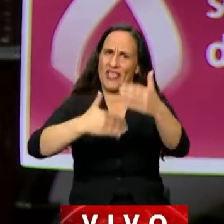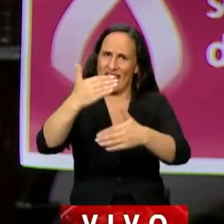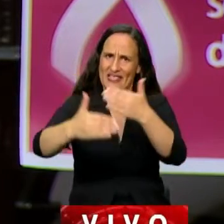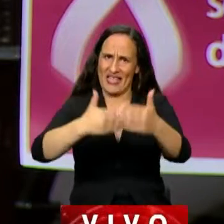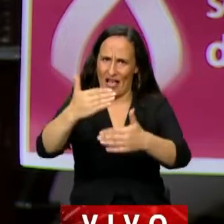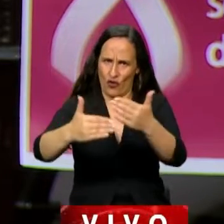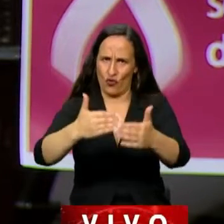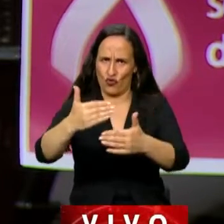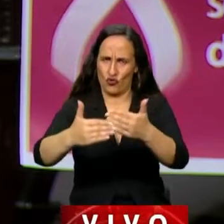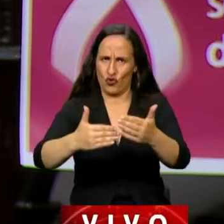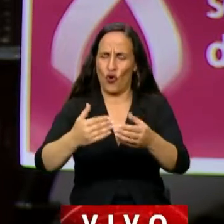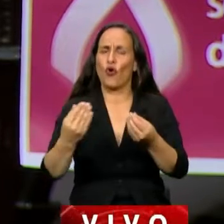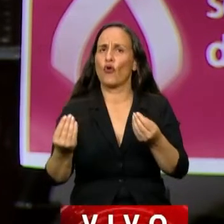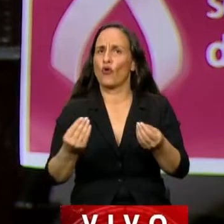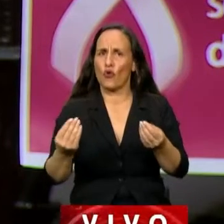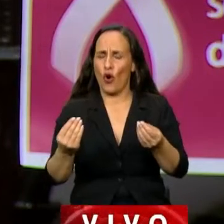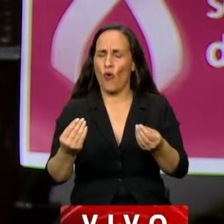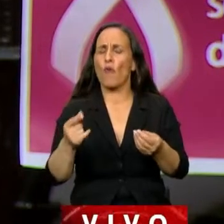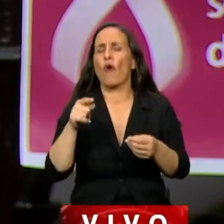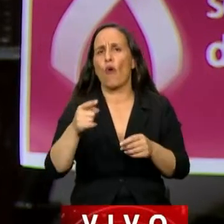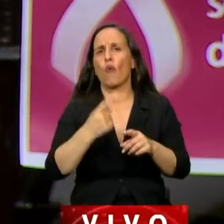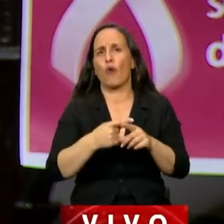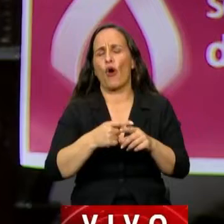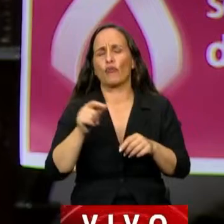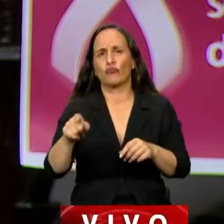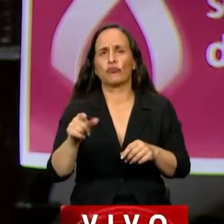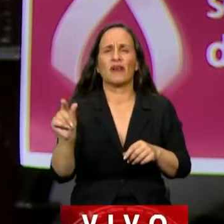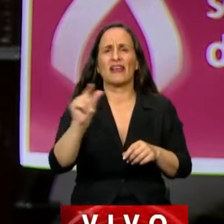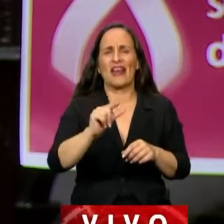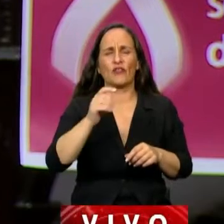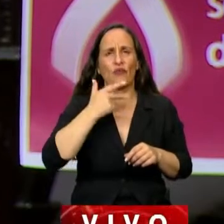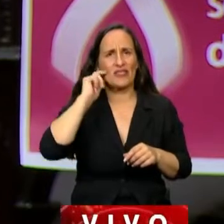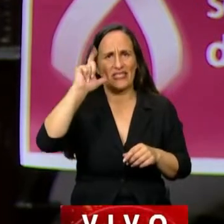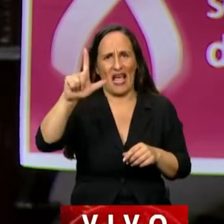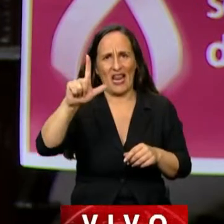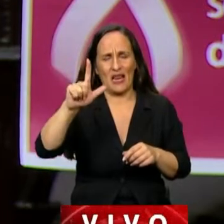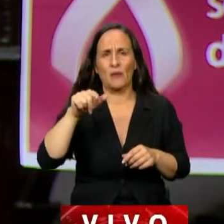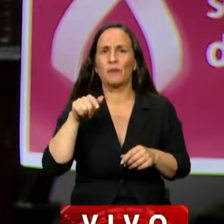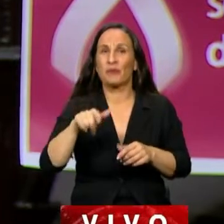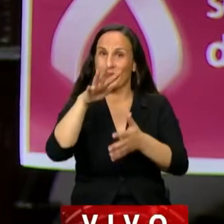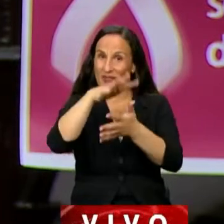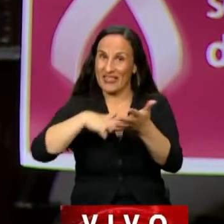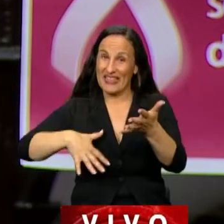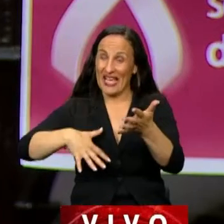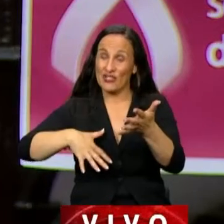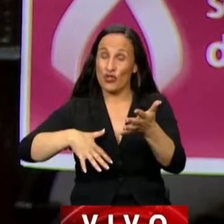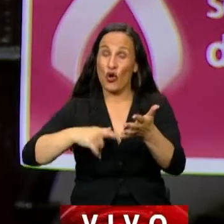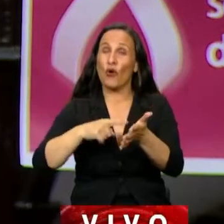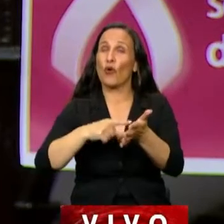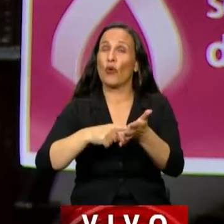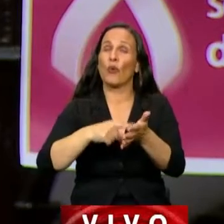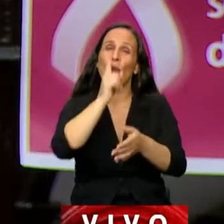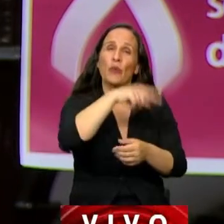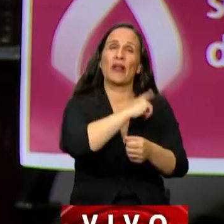del mecanismo de crédito fiscal. Este texto, con origen en proyectos del